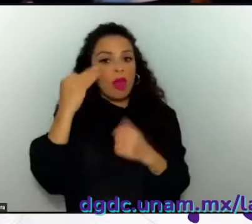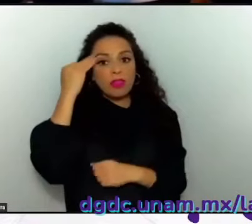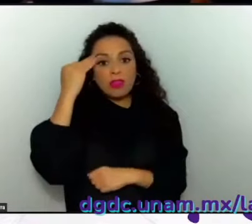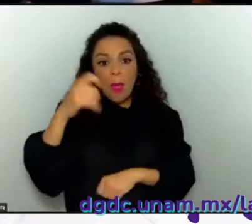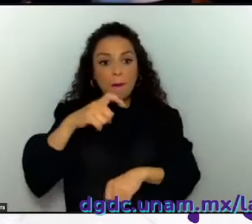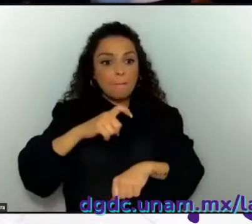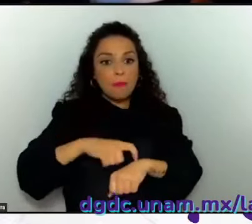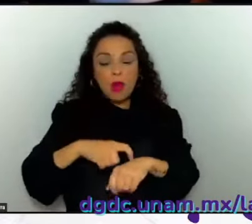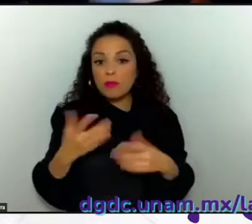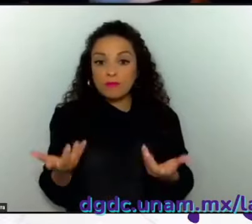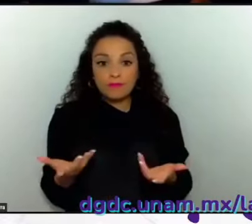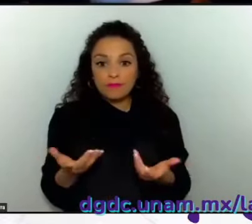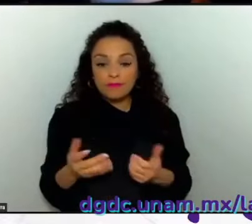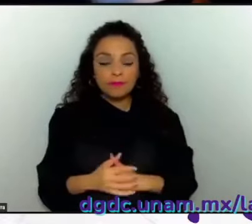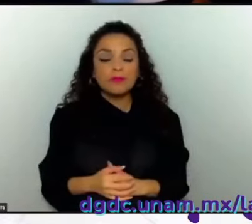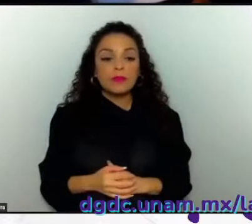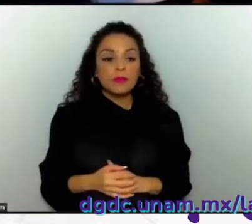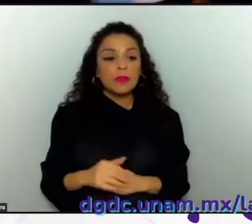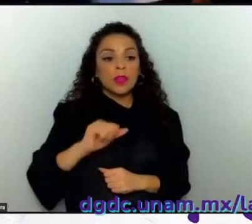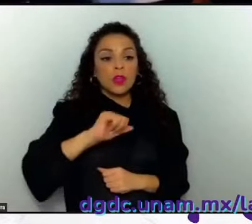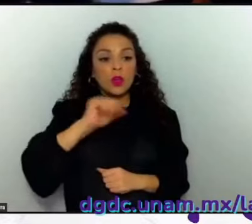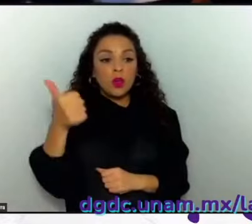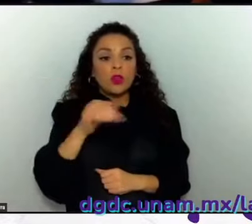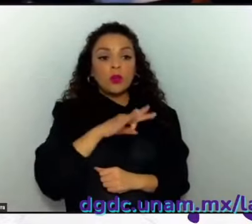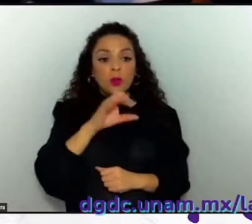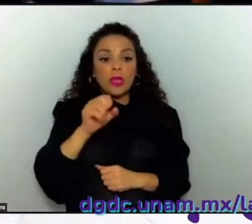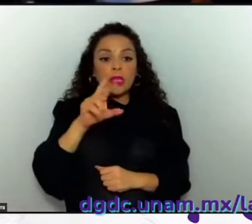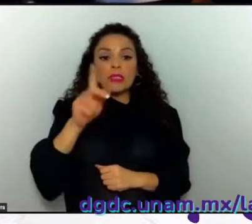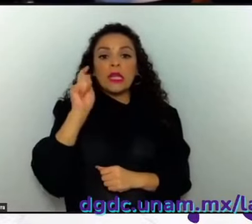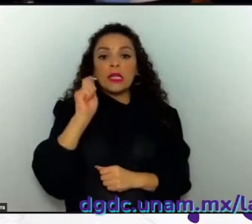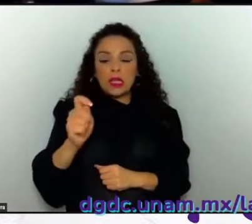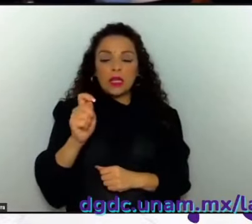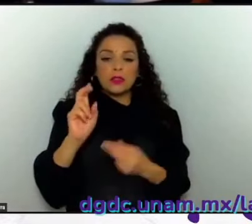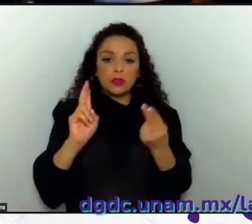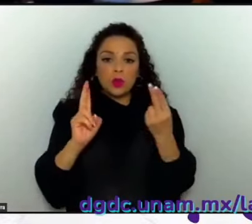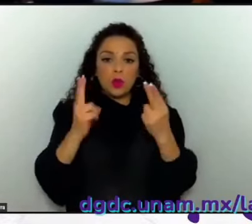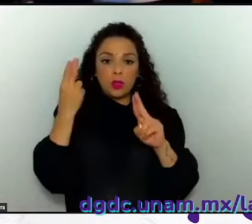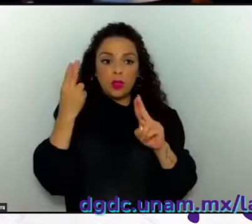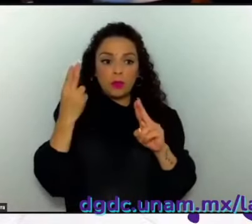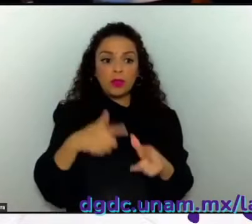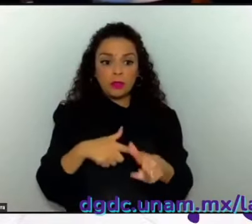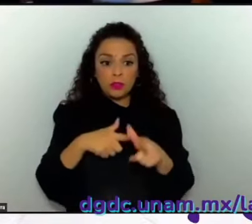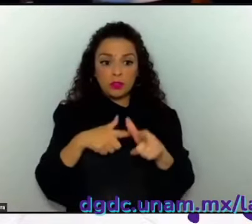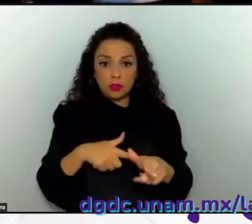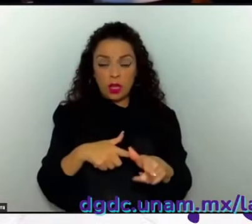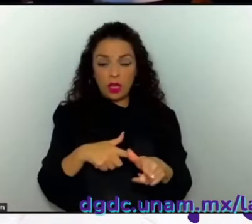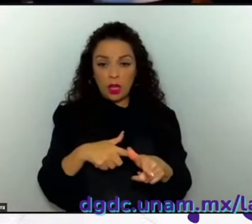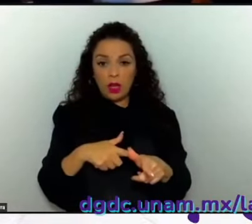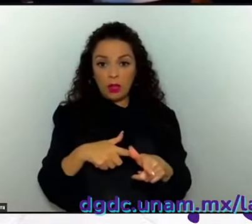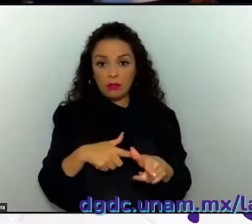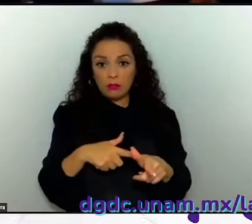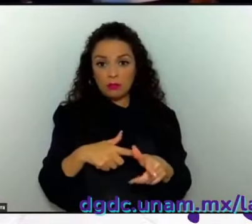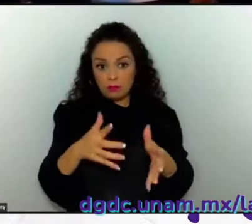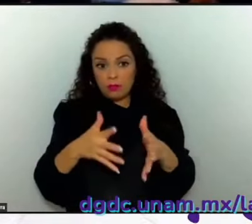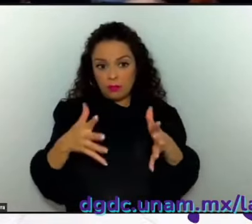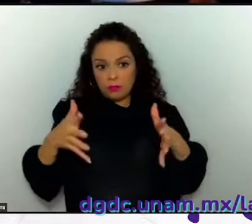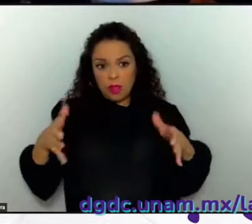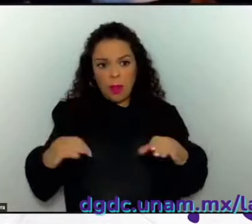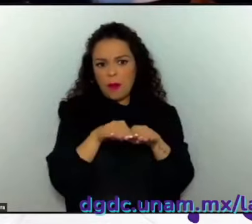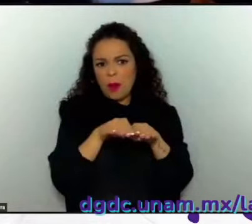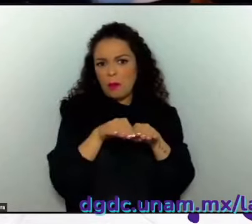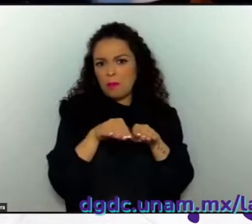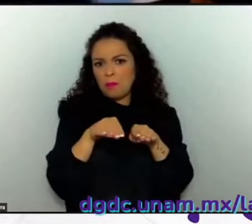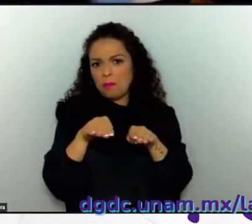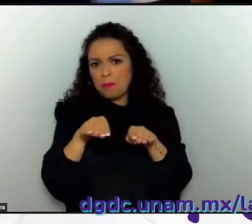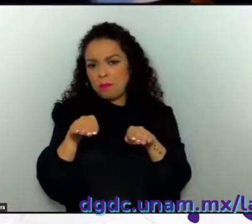Hay otra posibilidad, que el universo sea plano y siga expandiéndose, pero a ritmo constante. Y luego está la posibilidad de que el universo